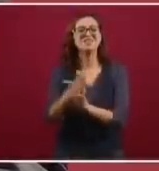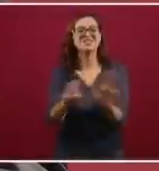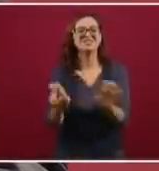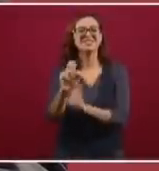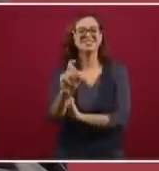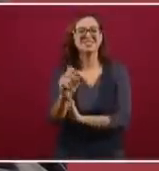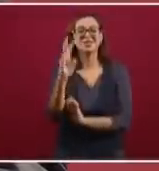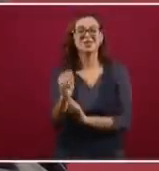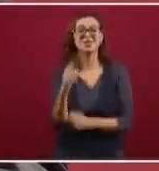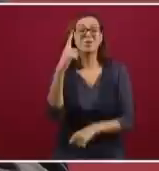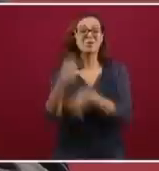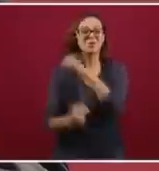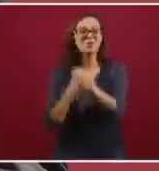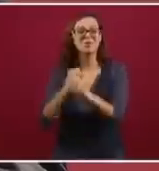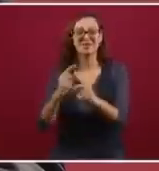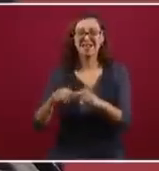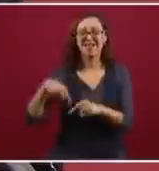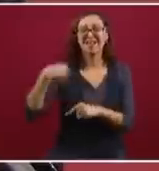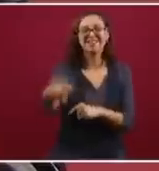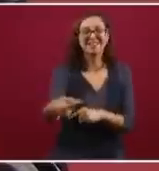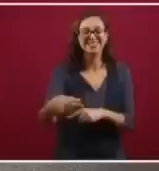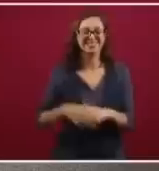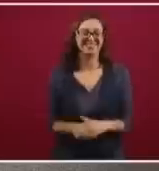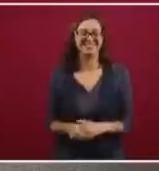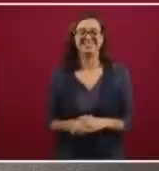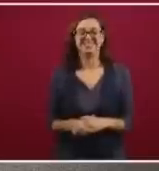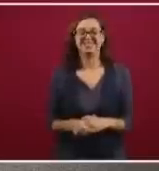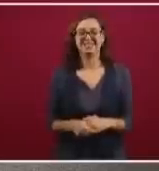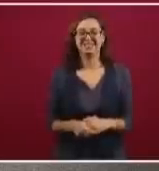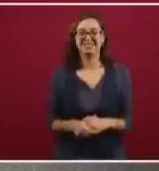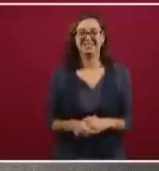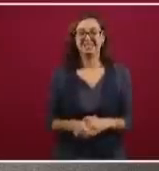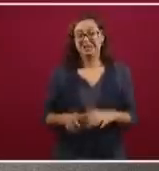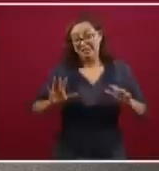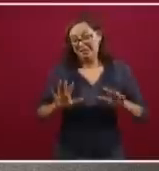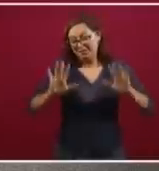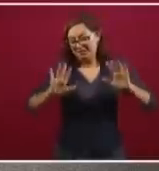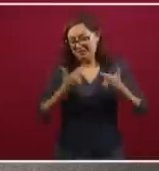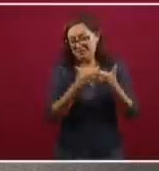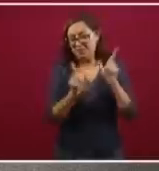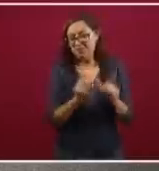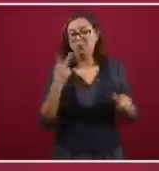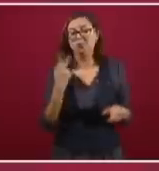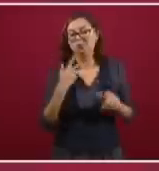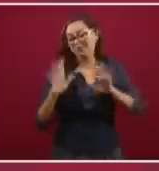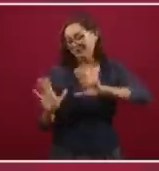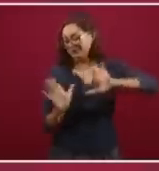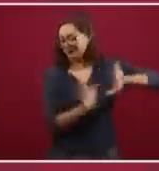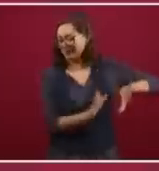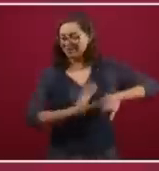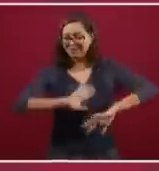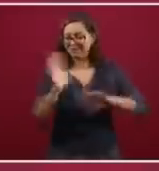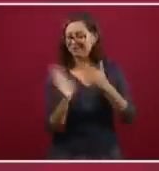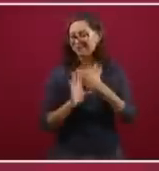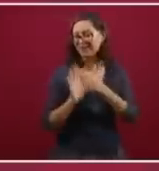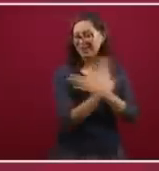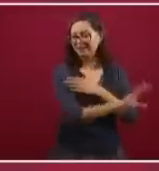1939, un año después. Ah, bueno, pero ya, no nos metamos con los partidos, ese es otro asunto.